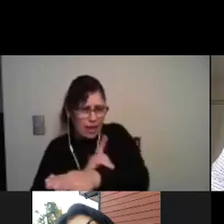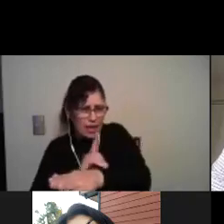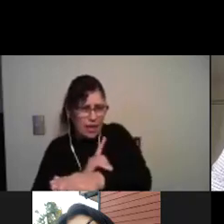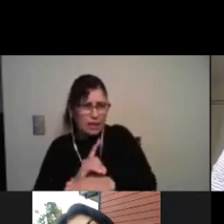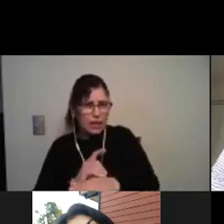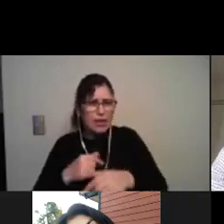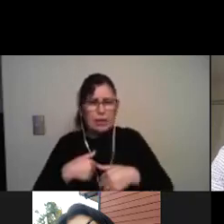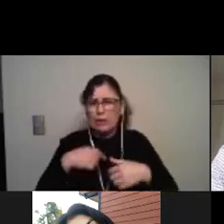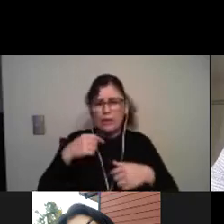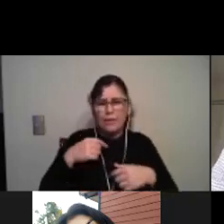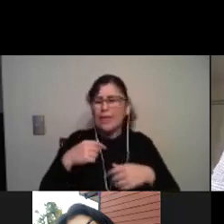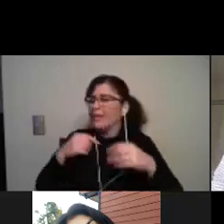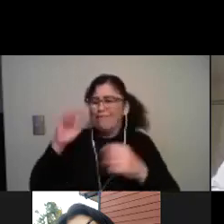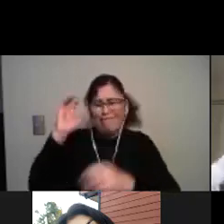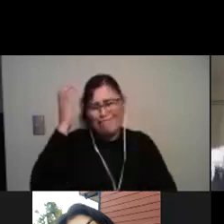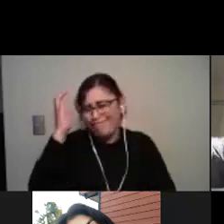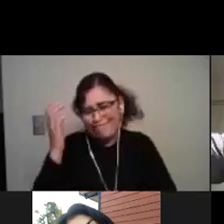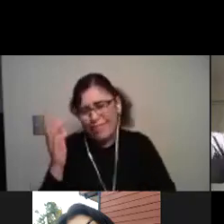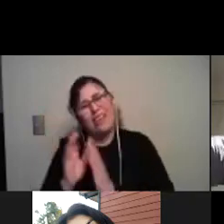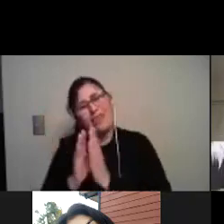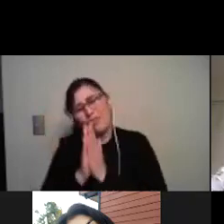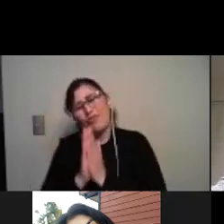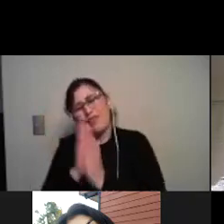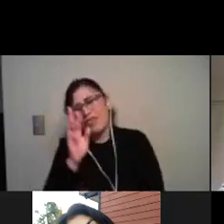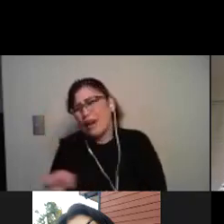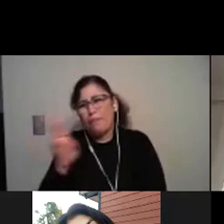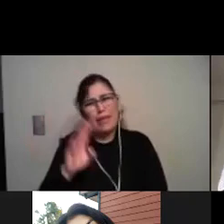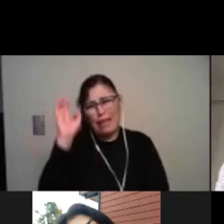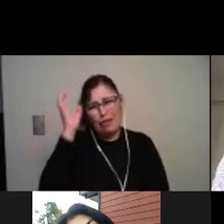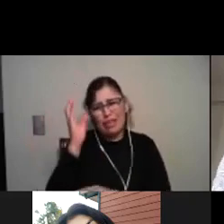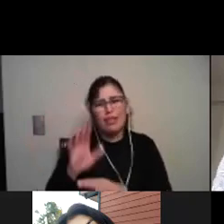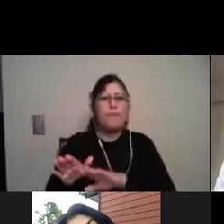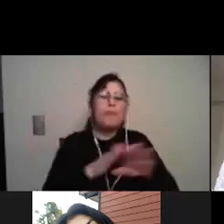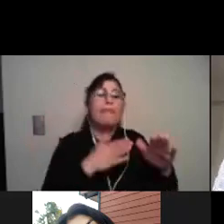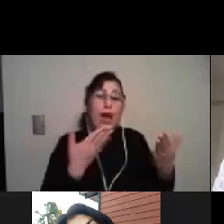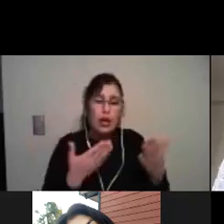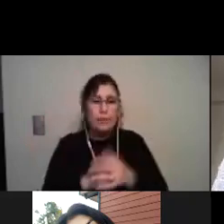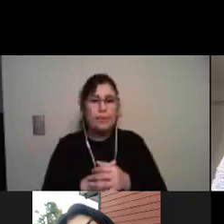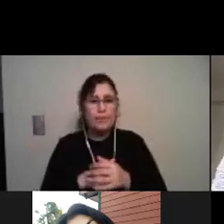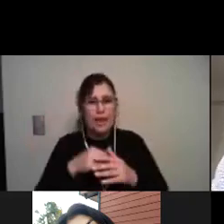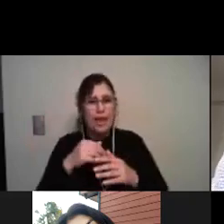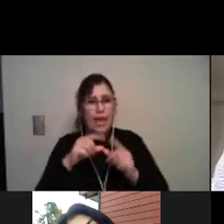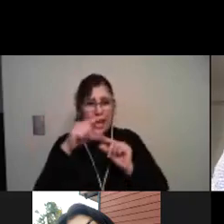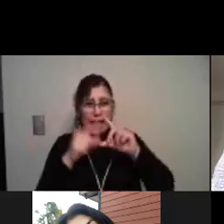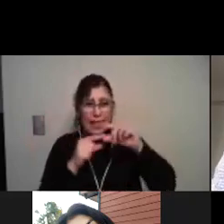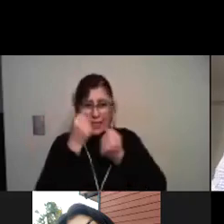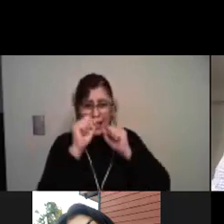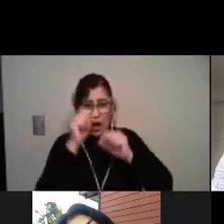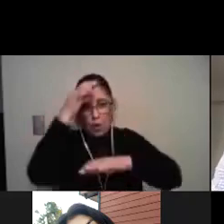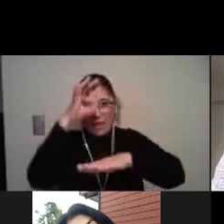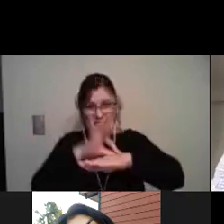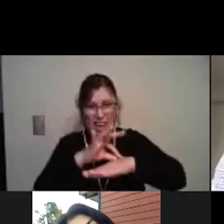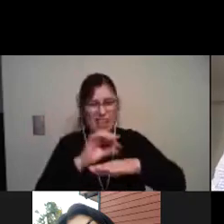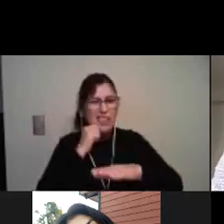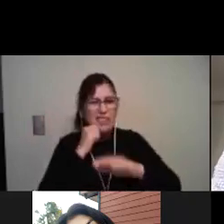A ver, no entiendo, no entiendo. ¿Me puede repetir la pregunta, por favor? Que la neuropatía es una sola patología en